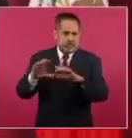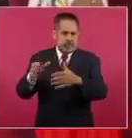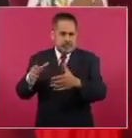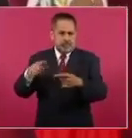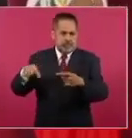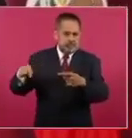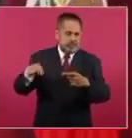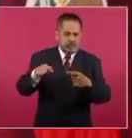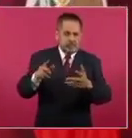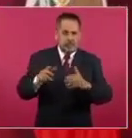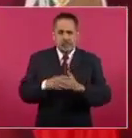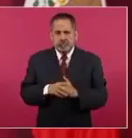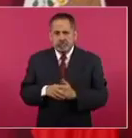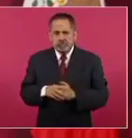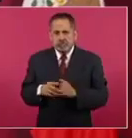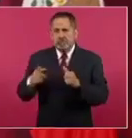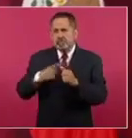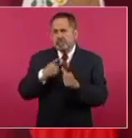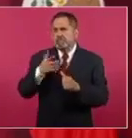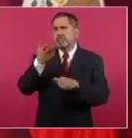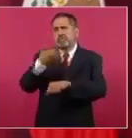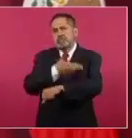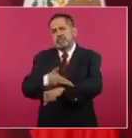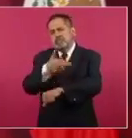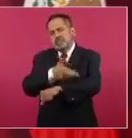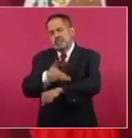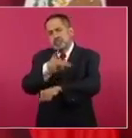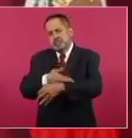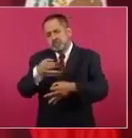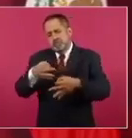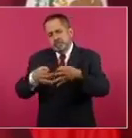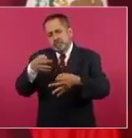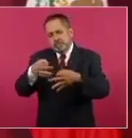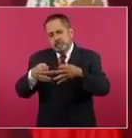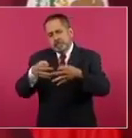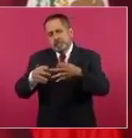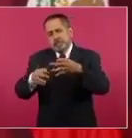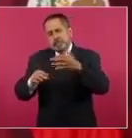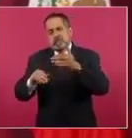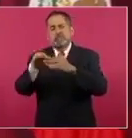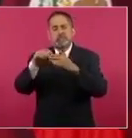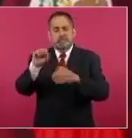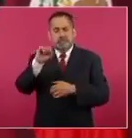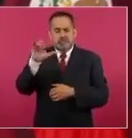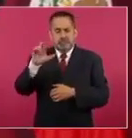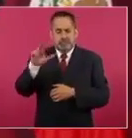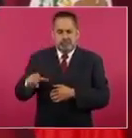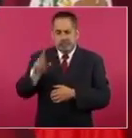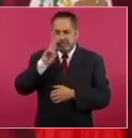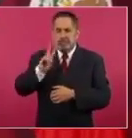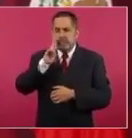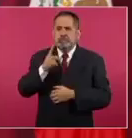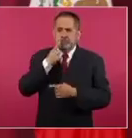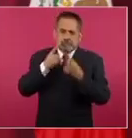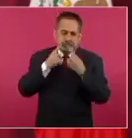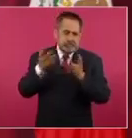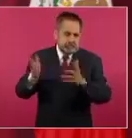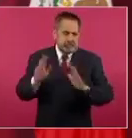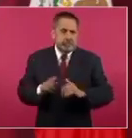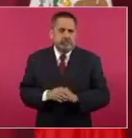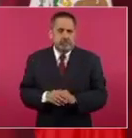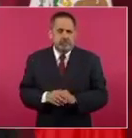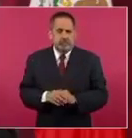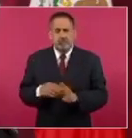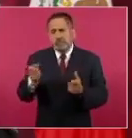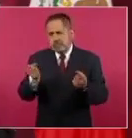pues se agotan instancias y se llega hasta la Suprema Corte de Justicia. Y ya